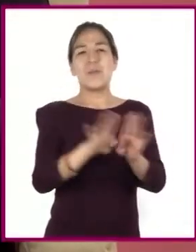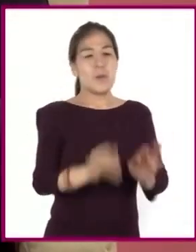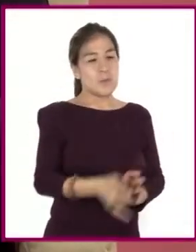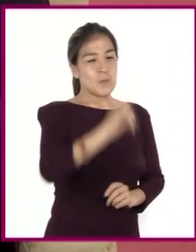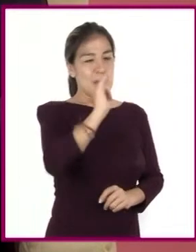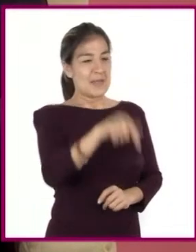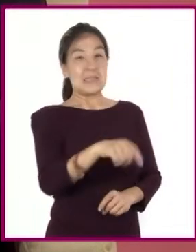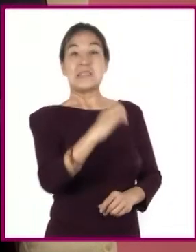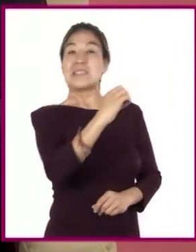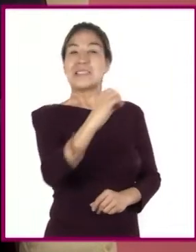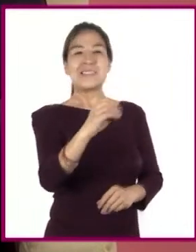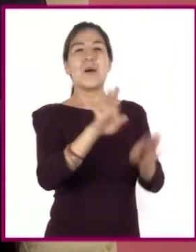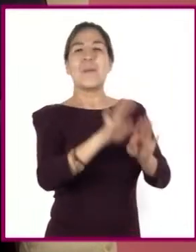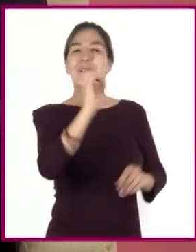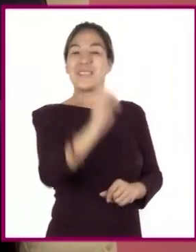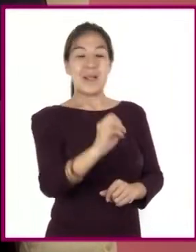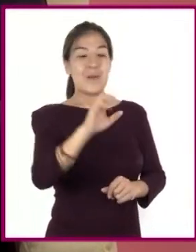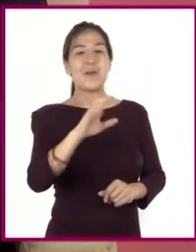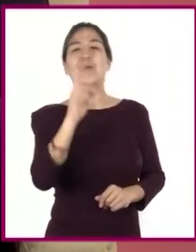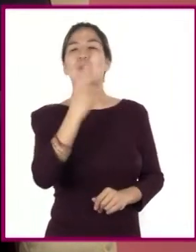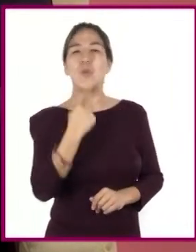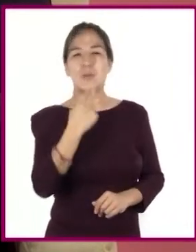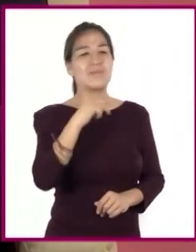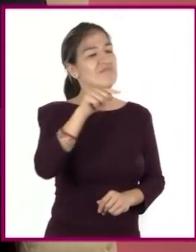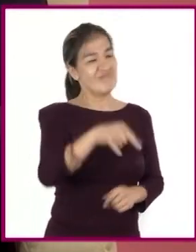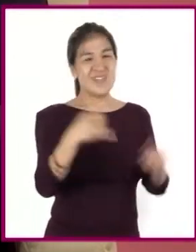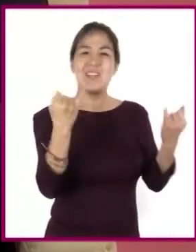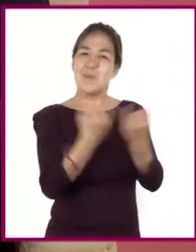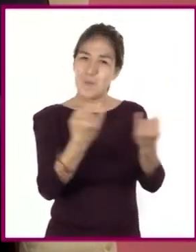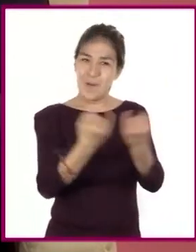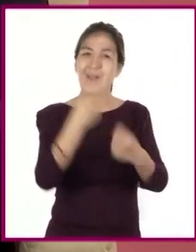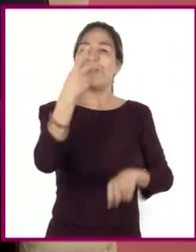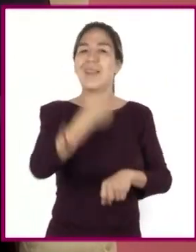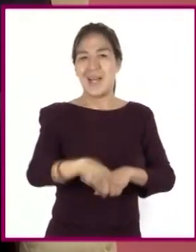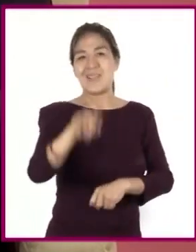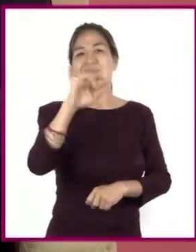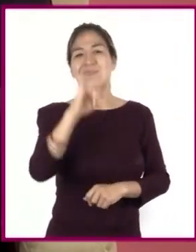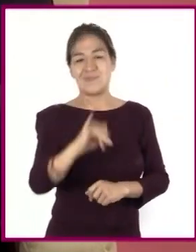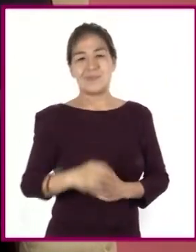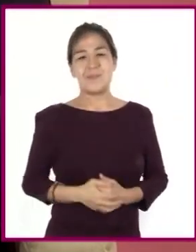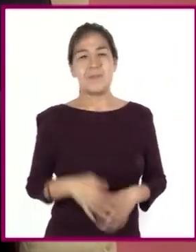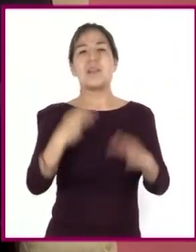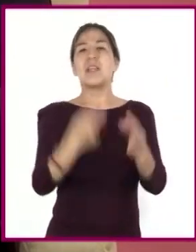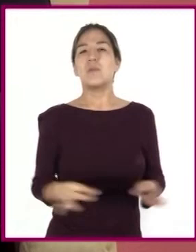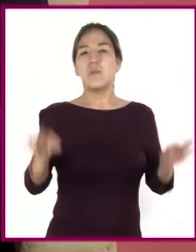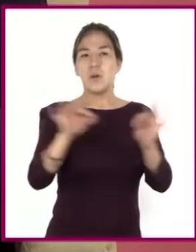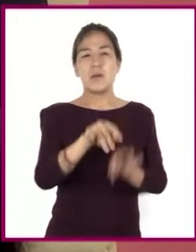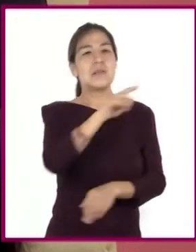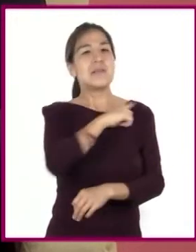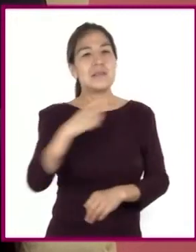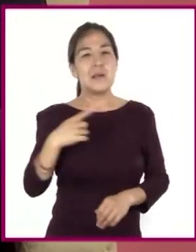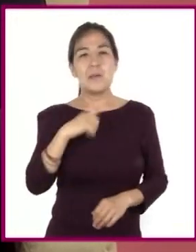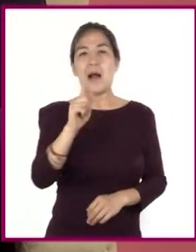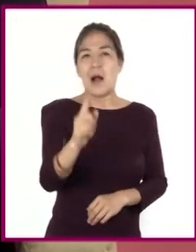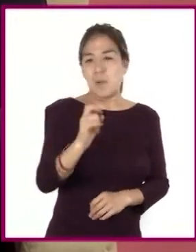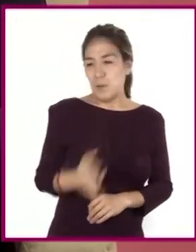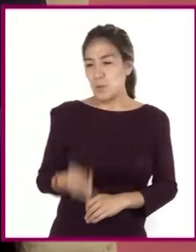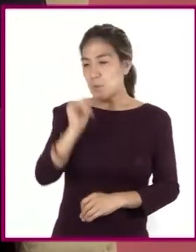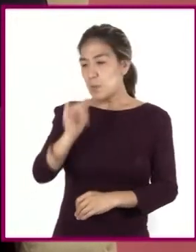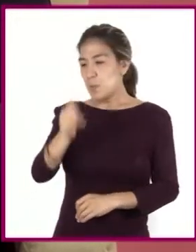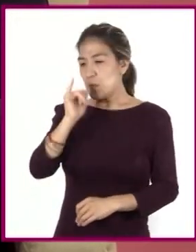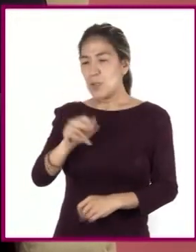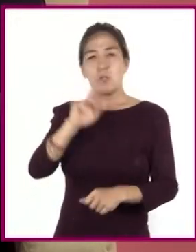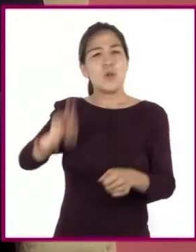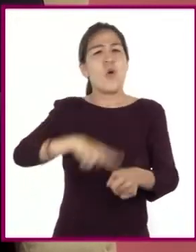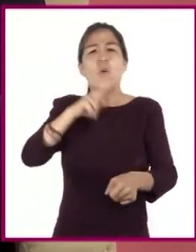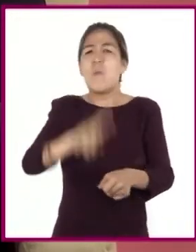porque estos edulcorantes también hacen daño. Es muy importante que consumamos la cantidad de agua que debemos de